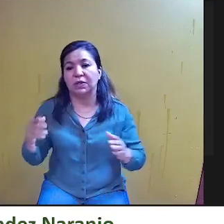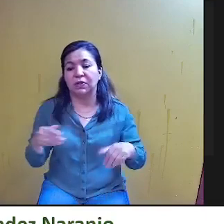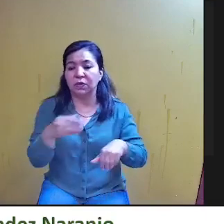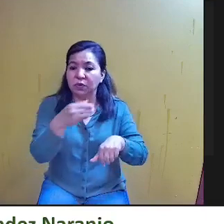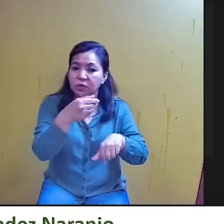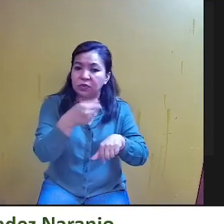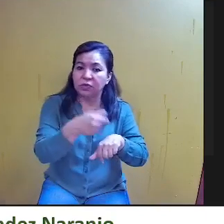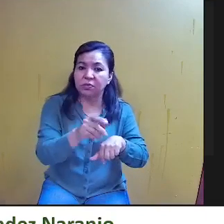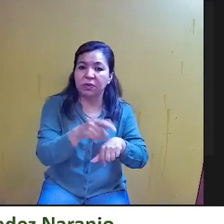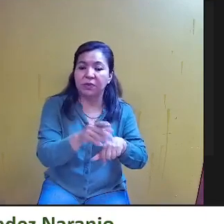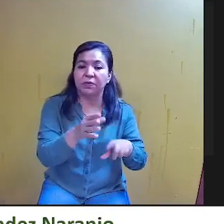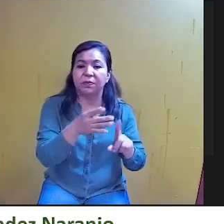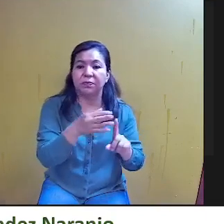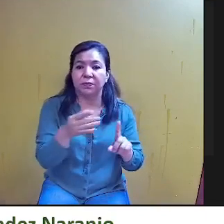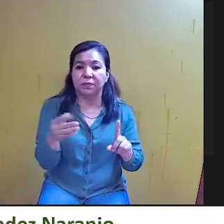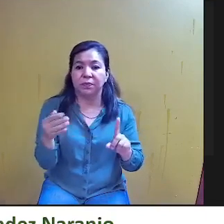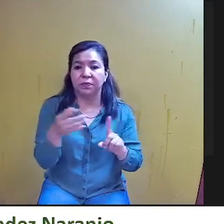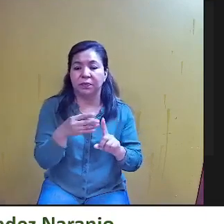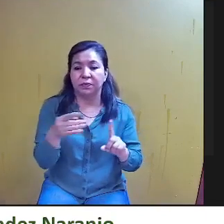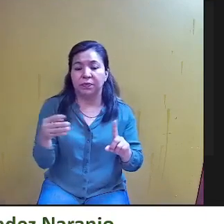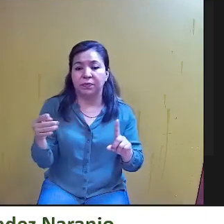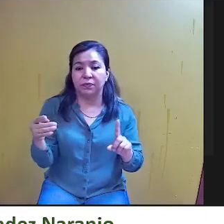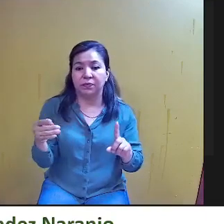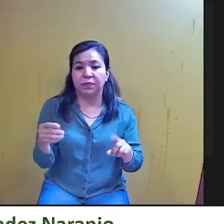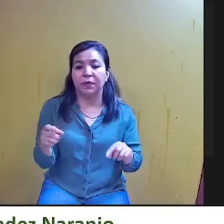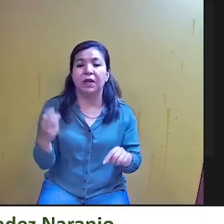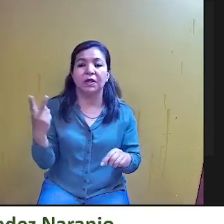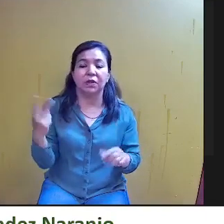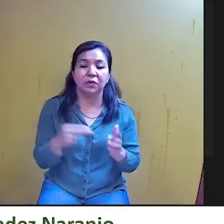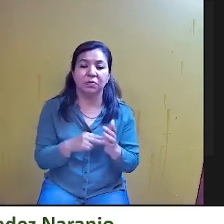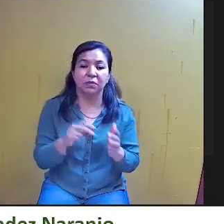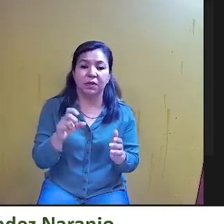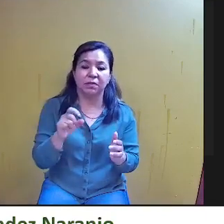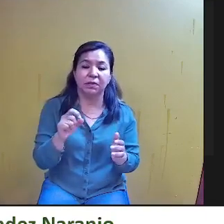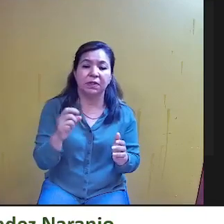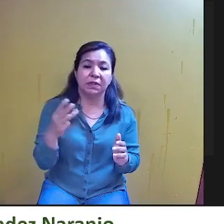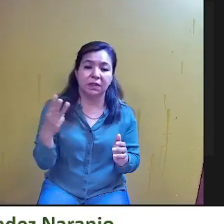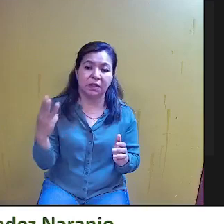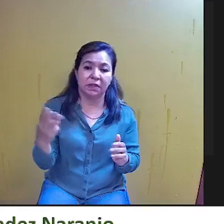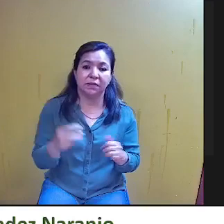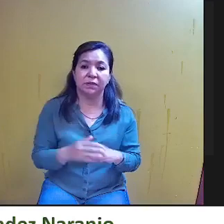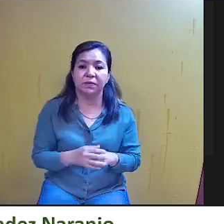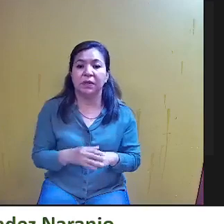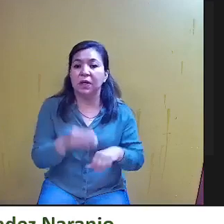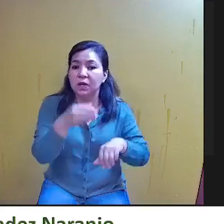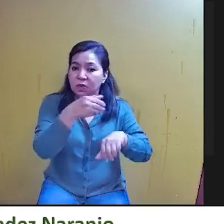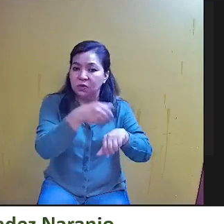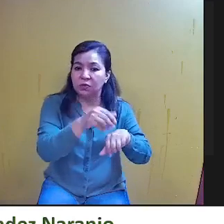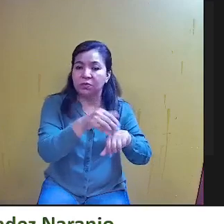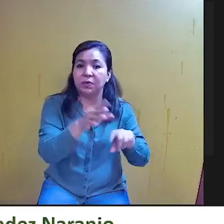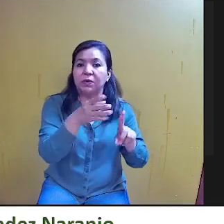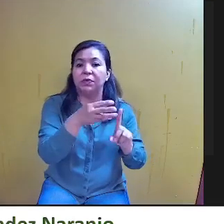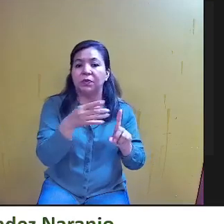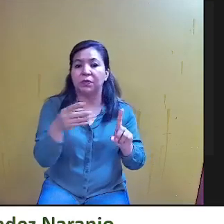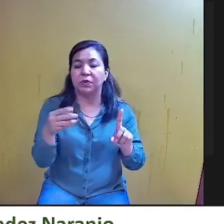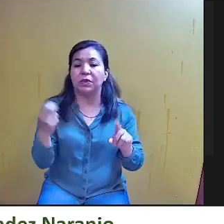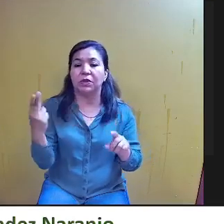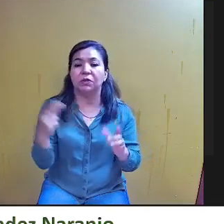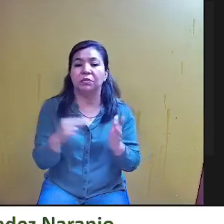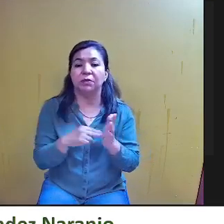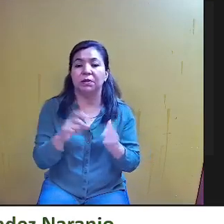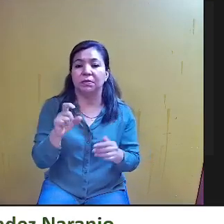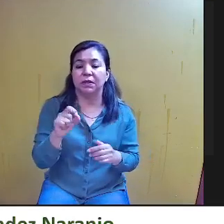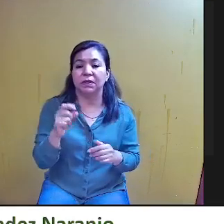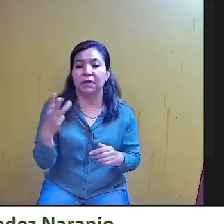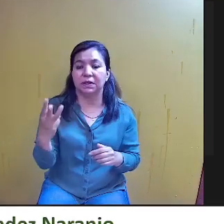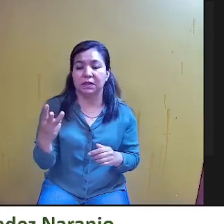diagonal 77, diagonal 2023 y TE, diagonal GEC, diagonal 78, diagonal 2023.